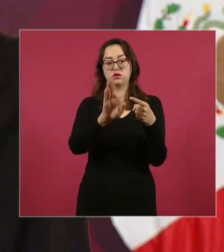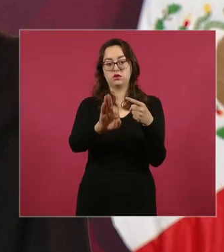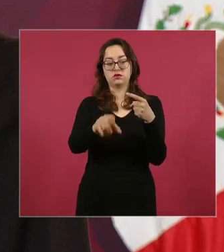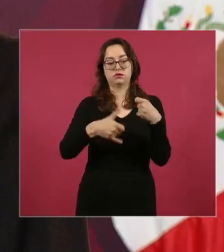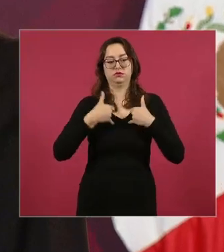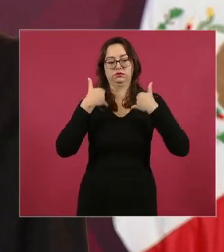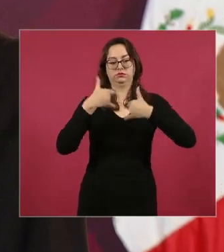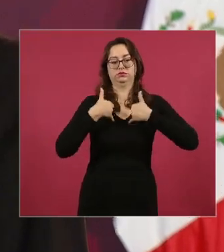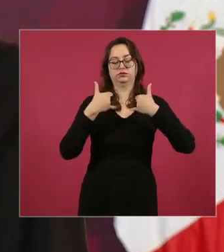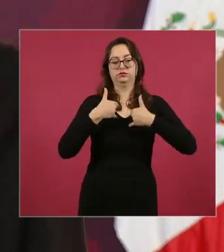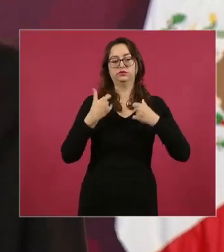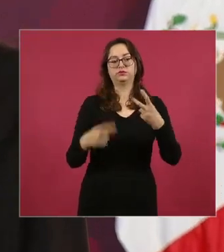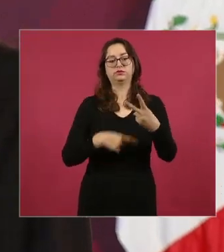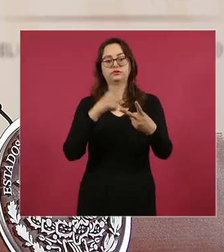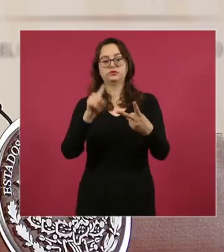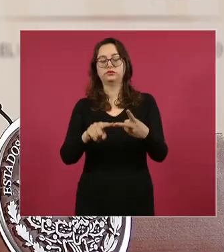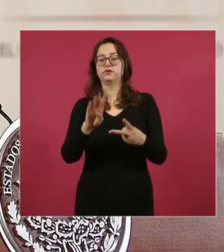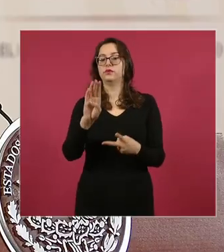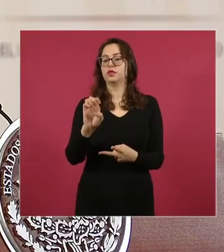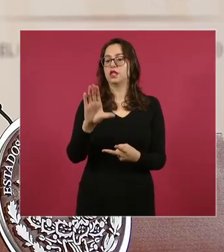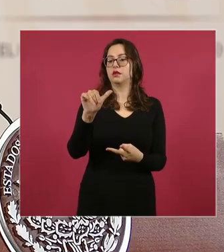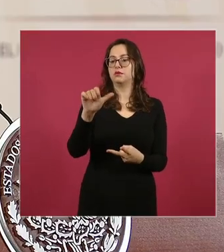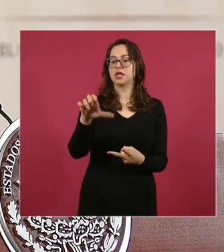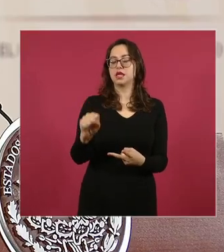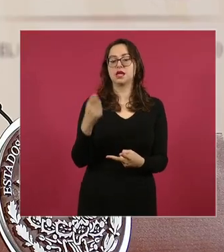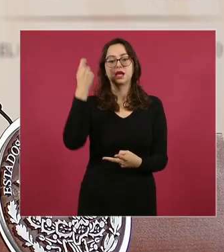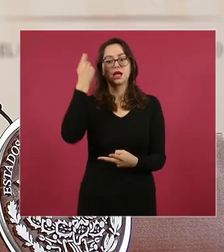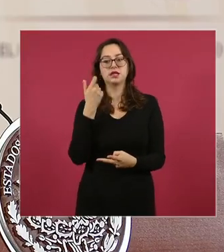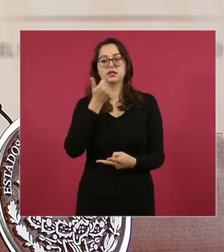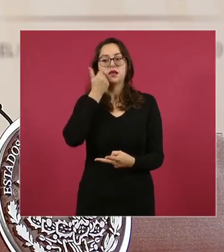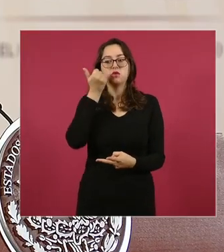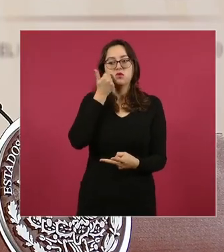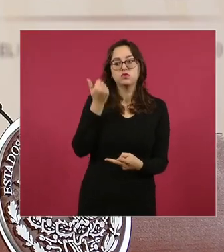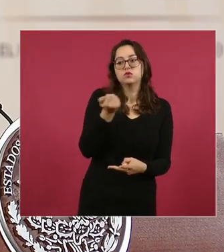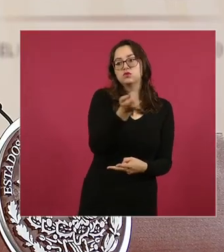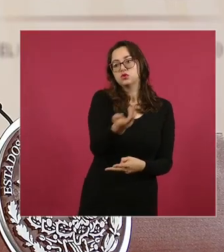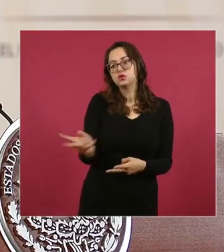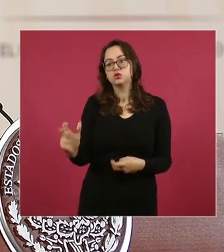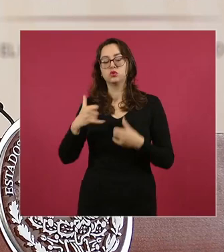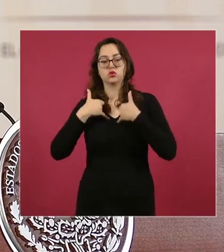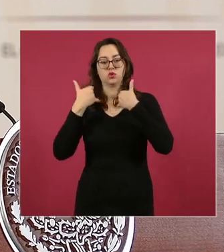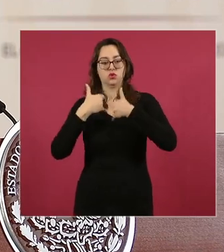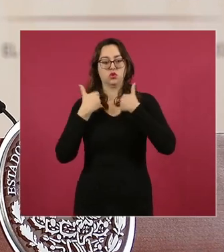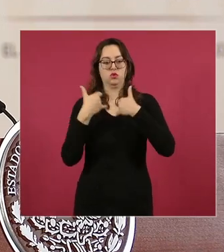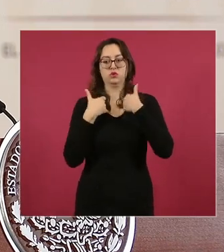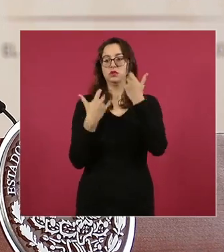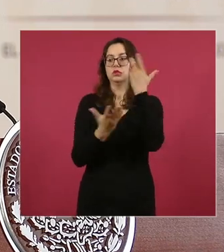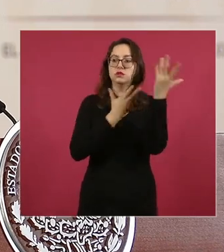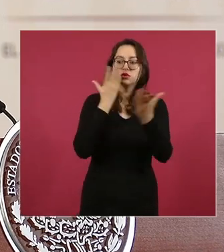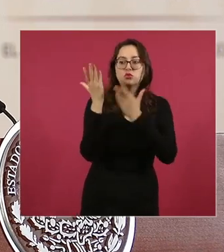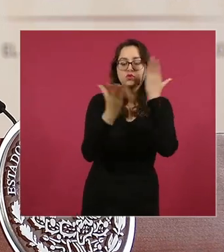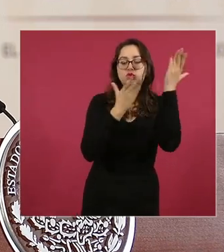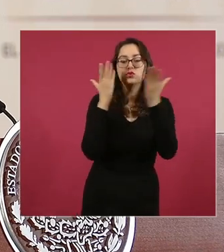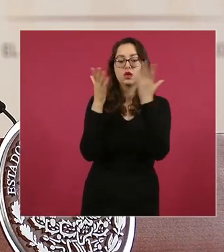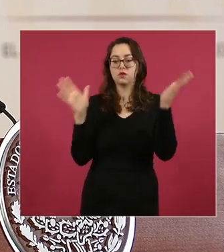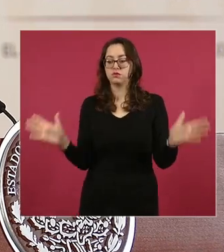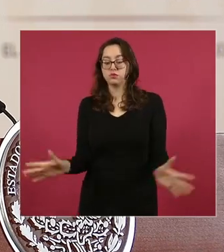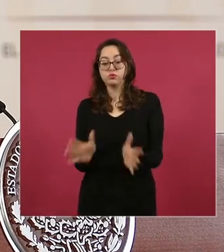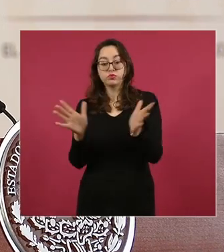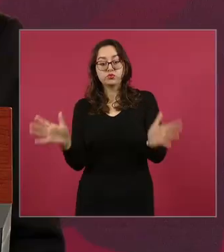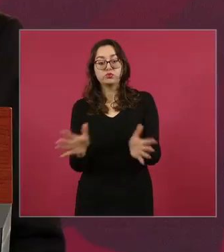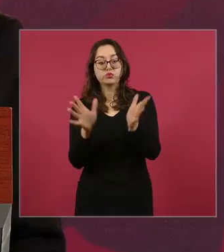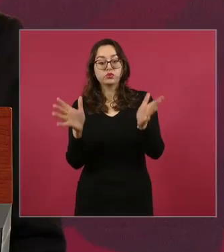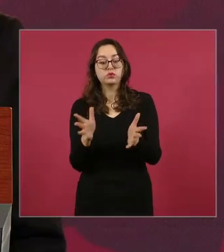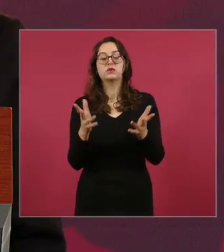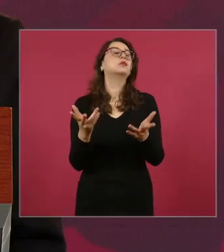Vamos a hablar del programa de becas para jóvenes, para estudiantes en general,